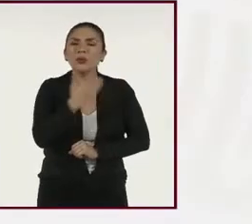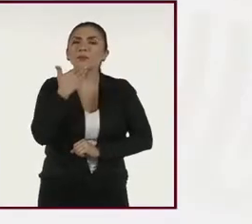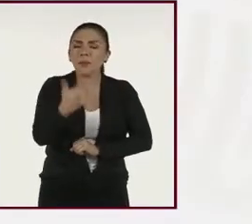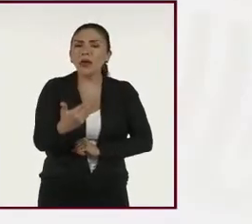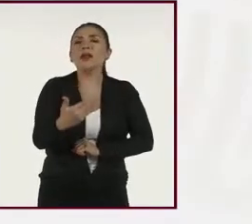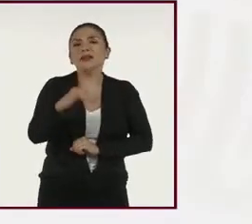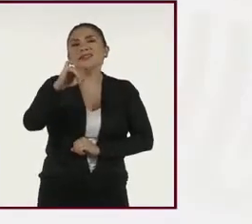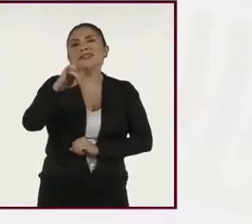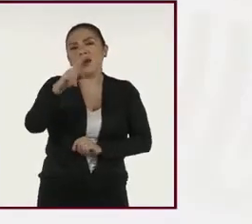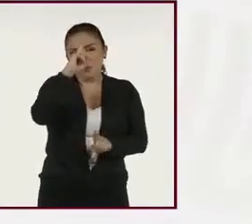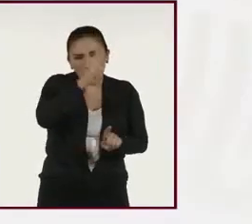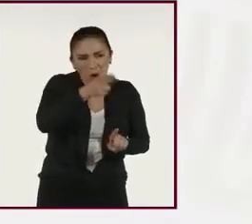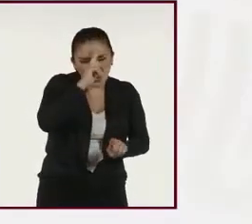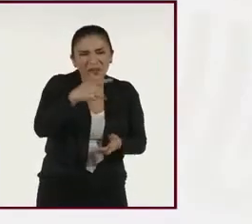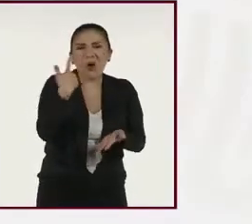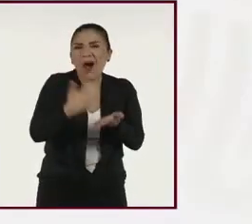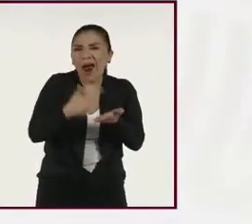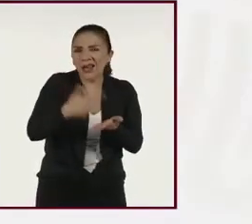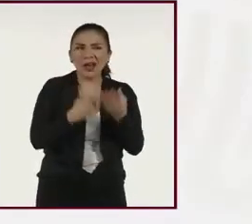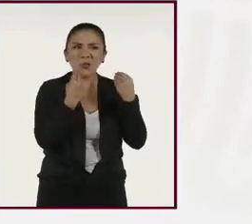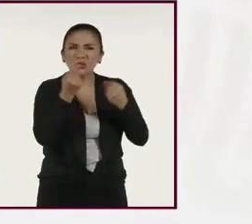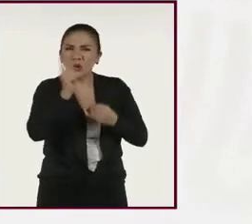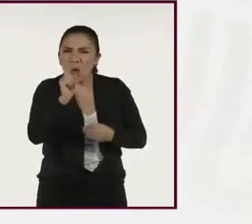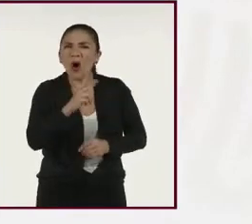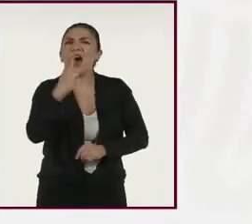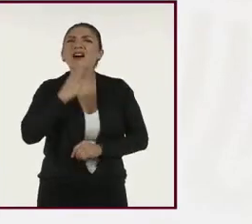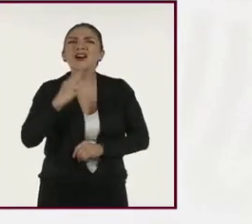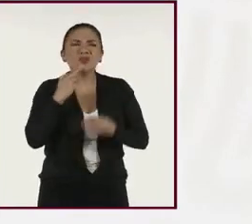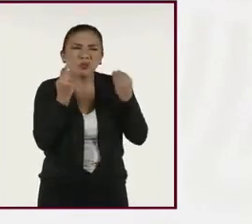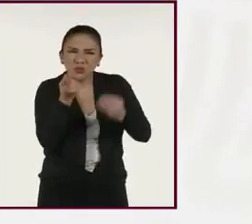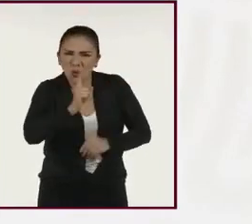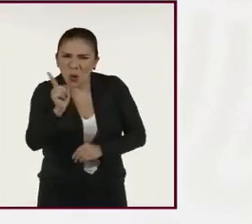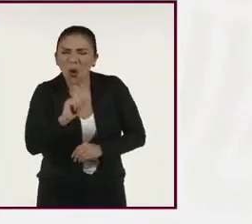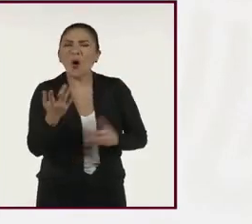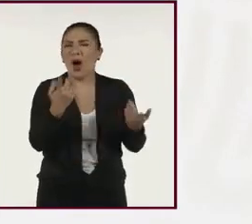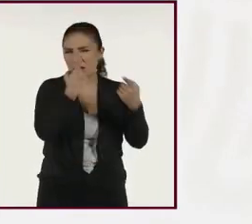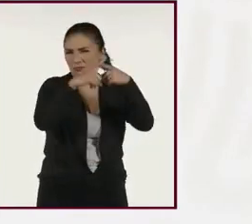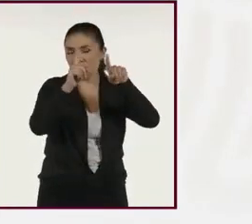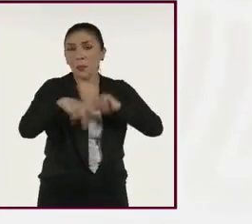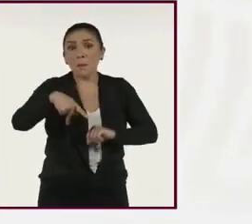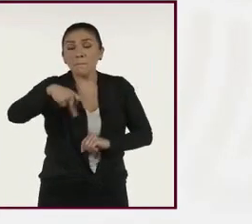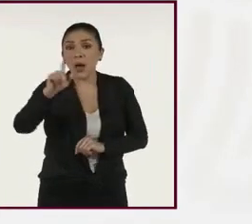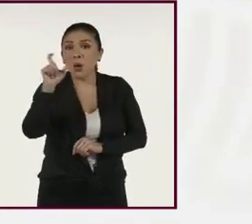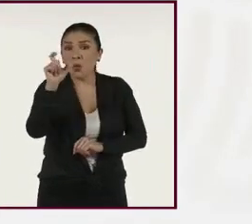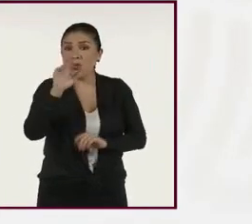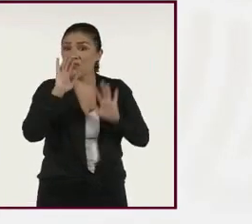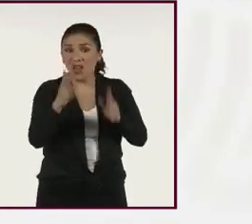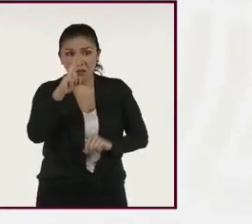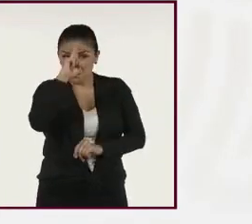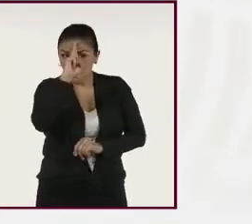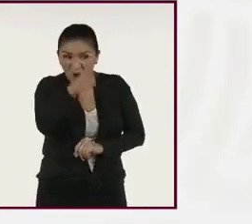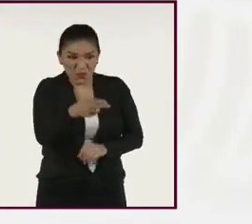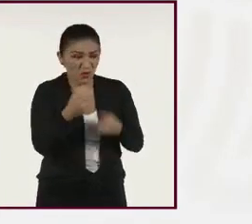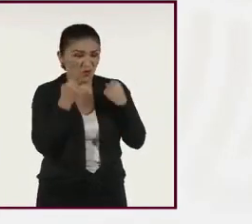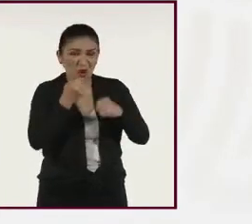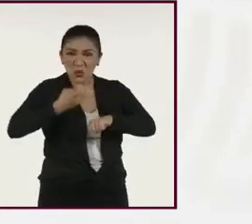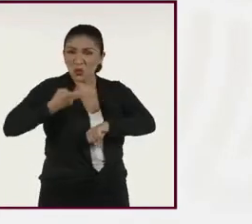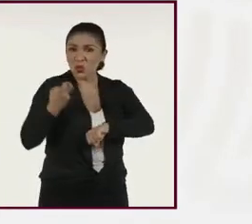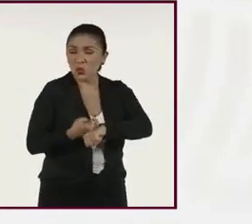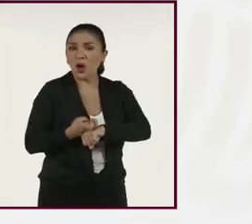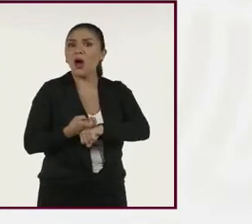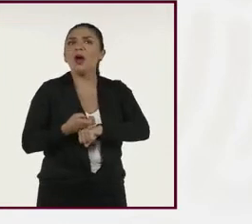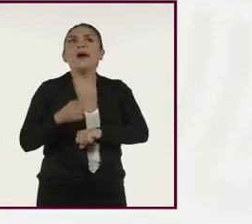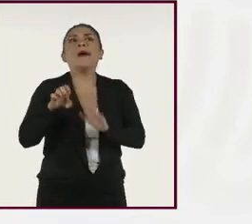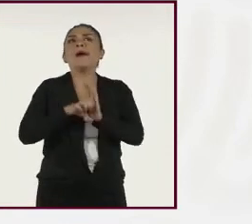sí restringir el consumo de grasas, azúcares, carbohidratos, pero cuando esa es una restricción excesiva, cuando no se toma